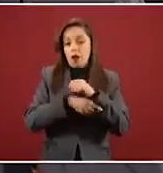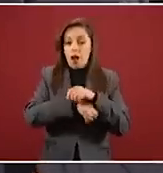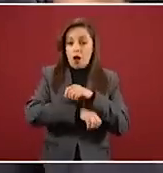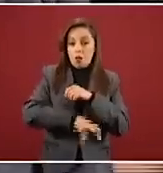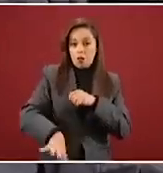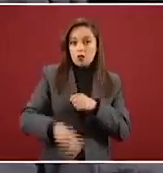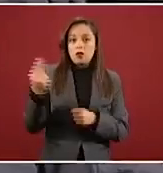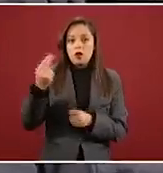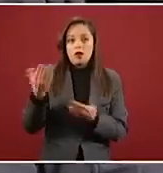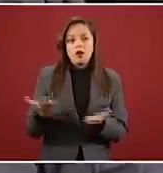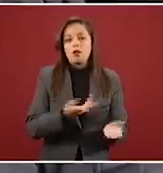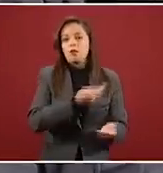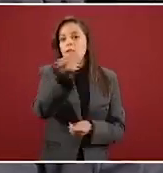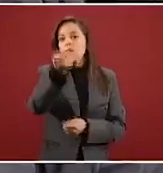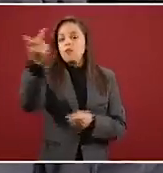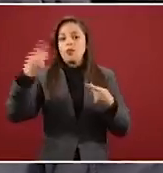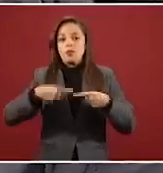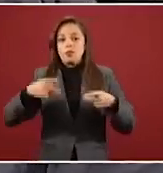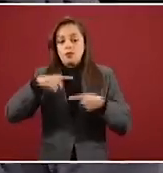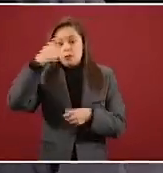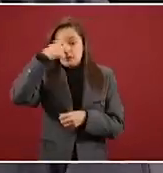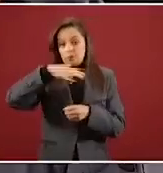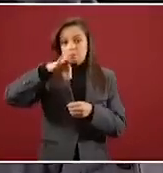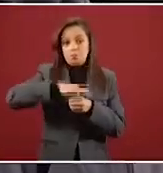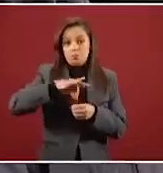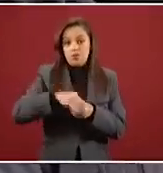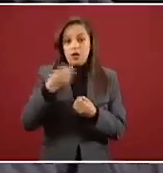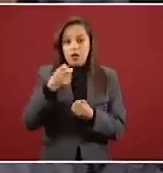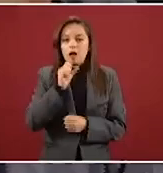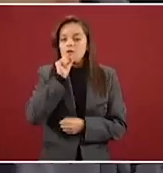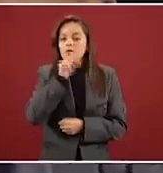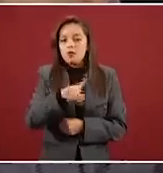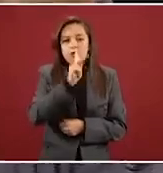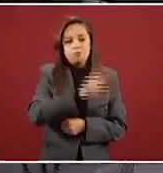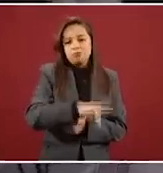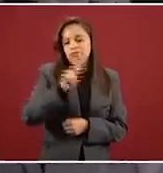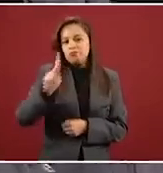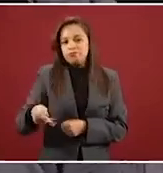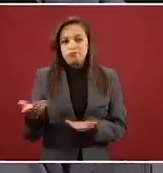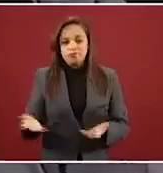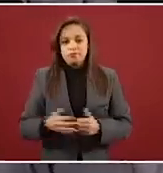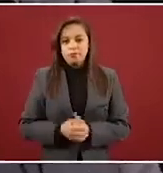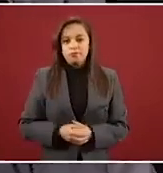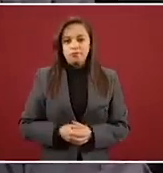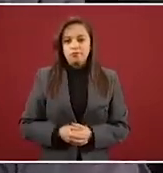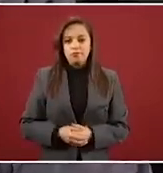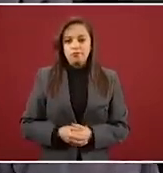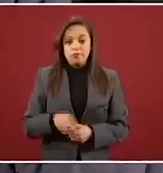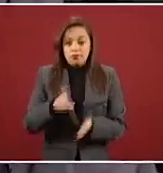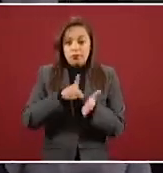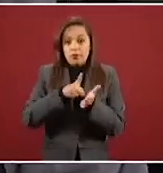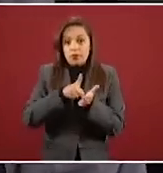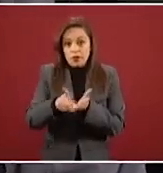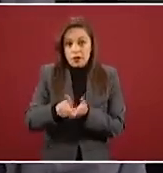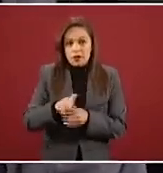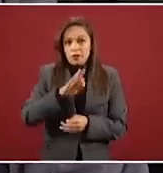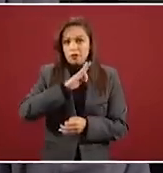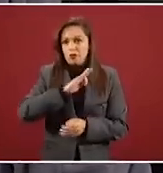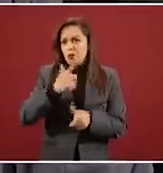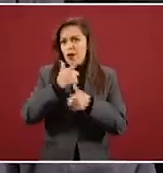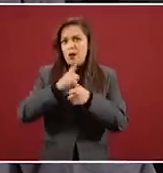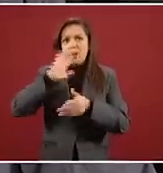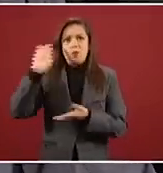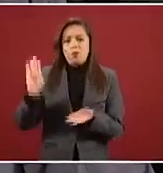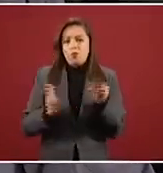a votación, a consulta también. Es que eso es algo, es un principio del derecho que… Es universal, pues. No se puede poner a